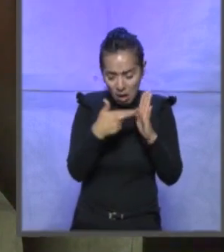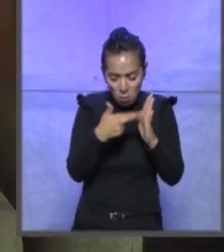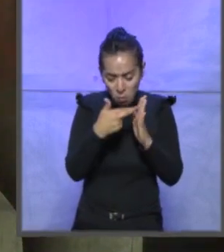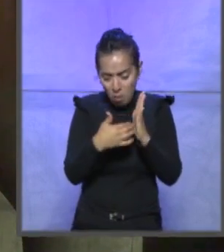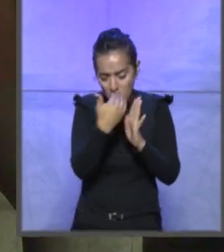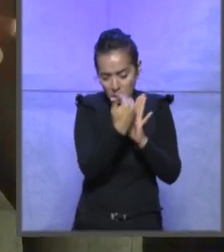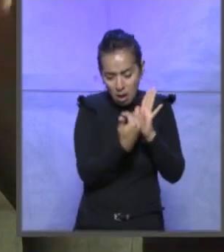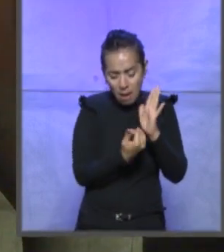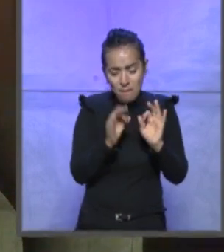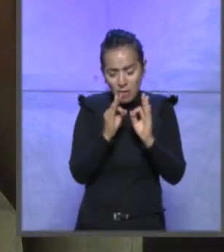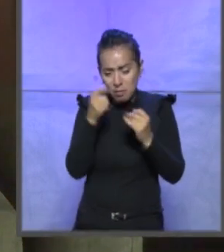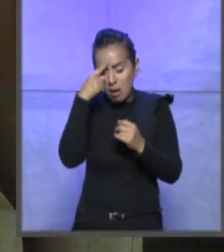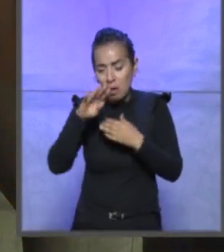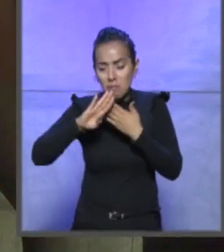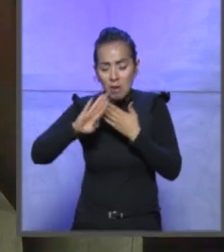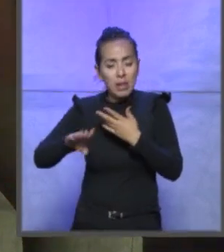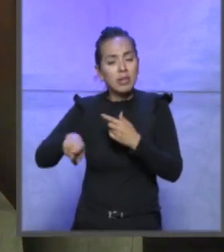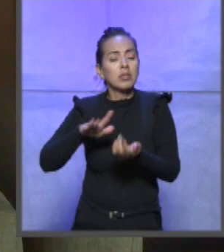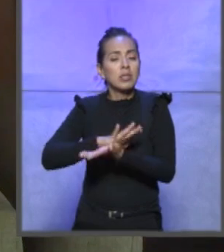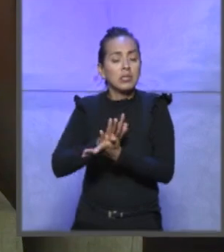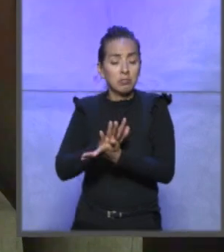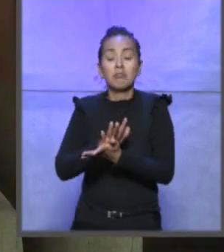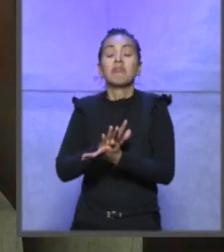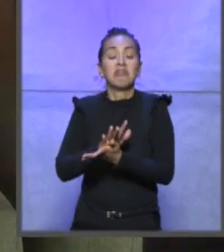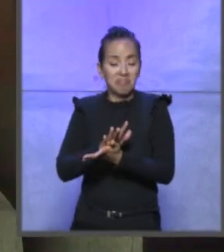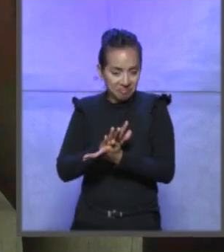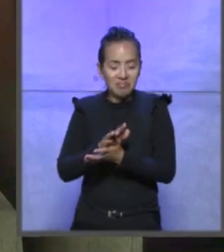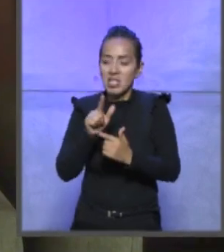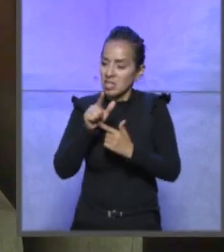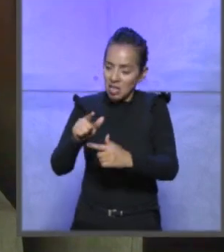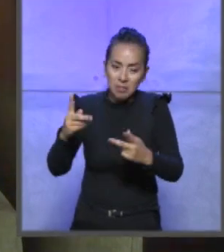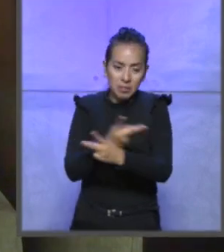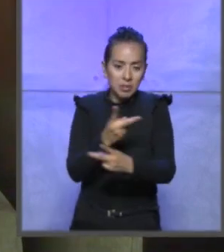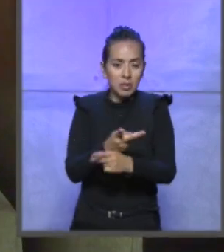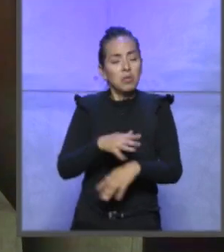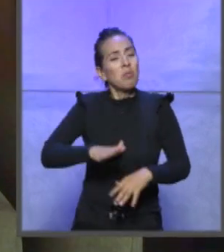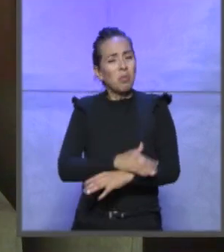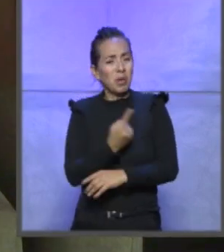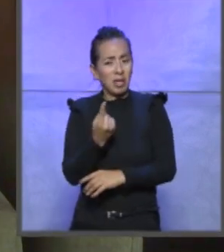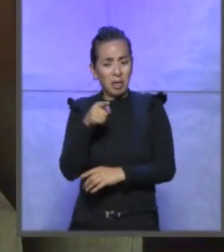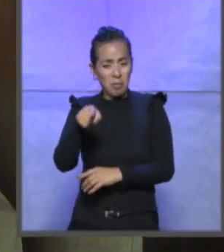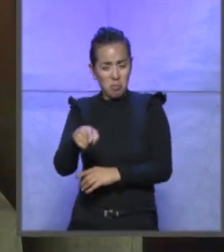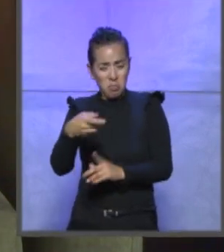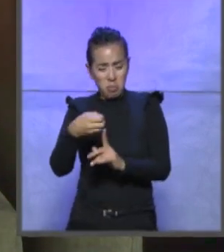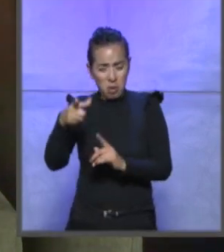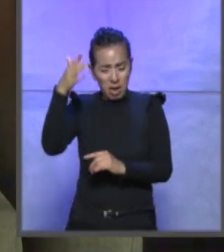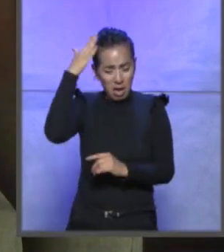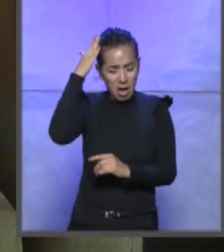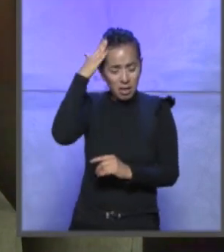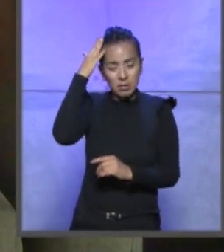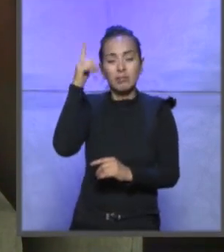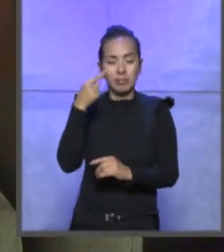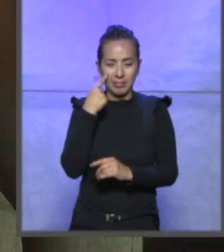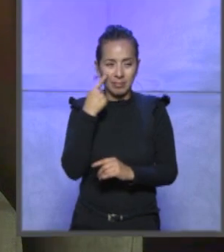diversas reglas, diversos métodos para evitar esto, sucede. Y esto sucede no por el sistema en sí mismo,